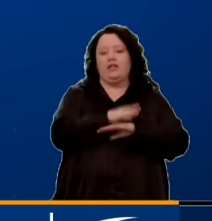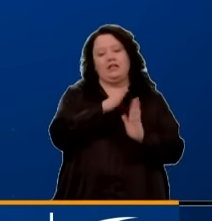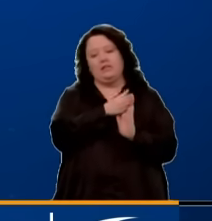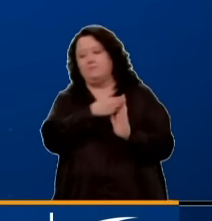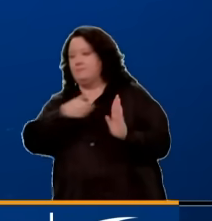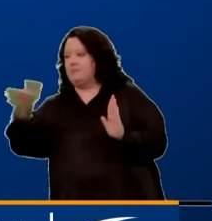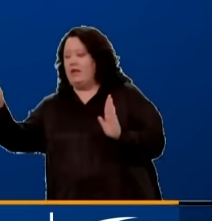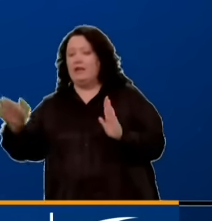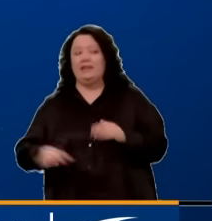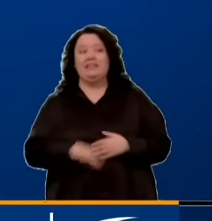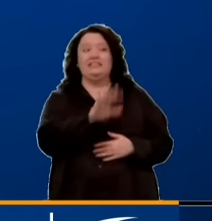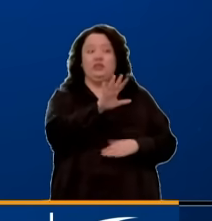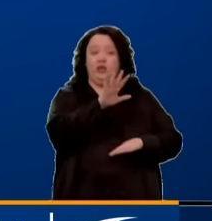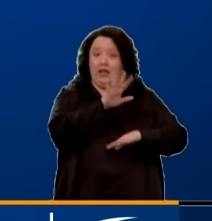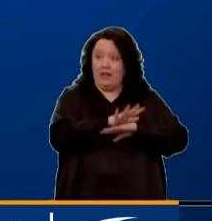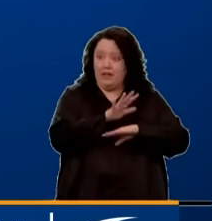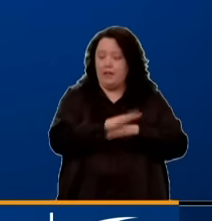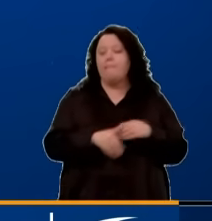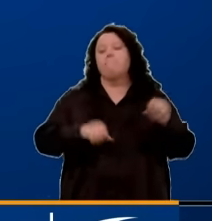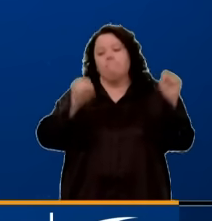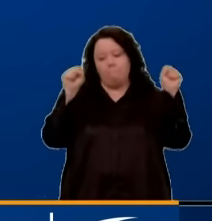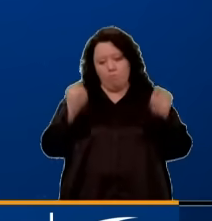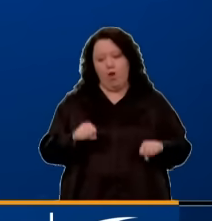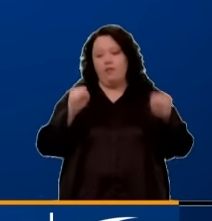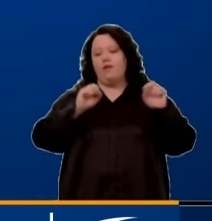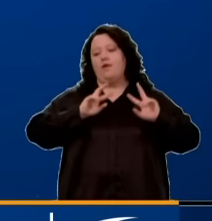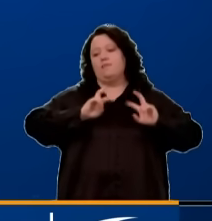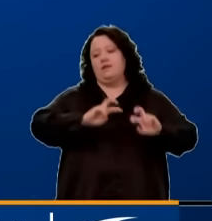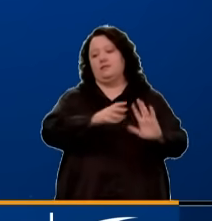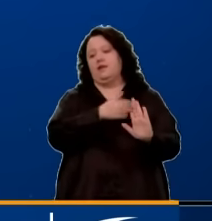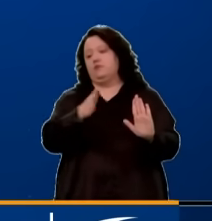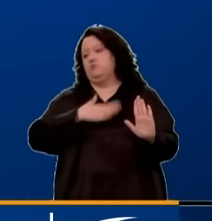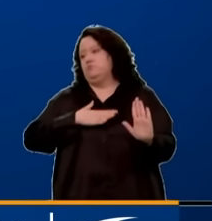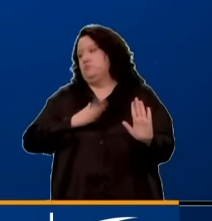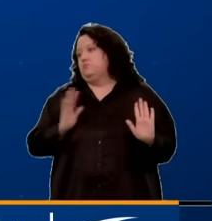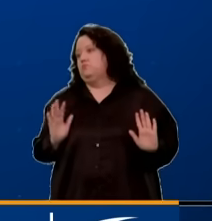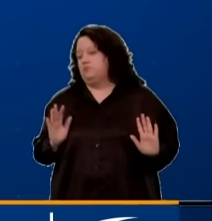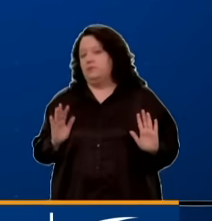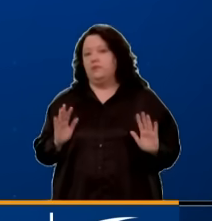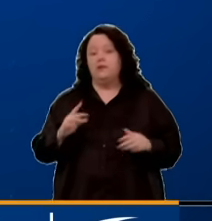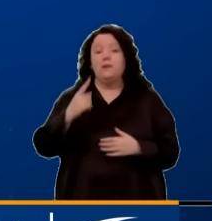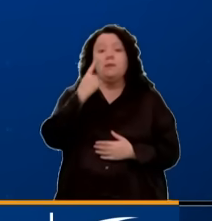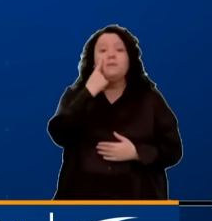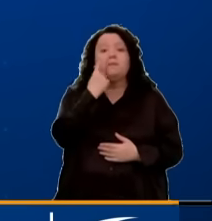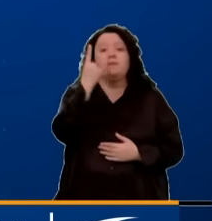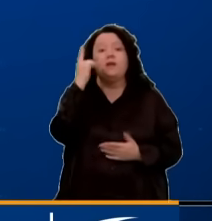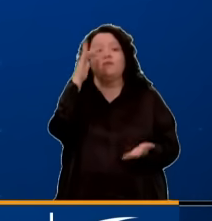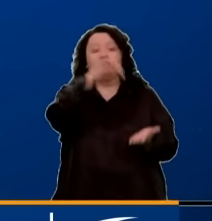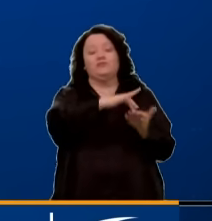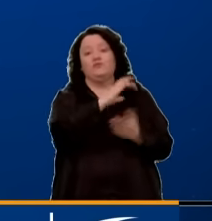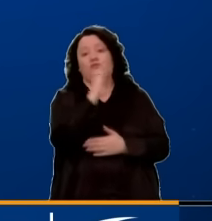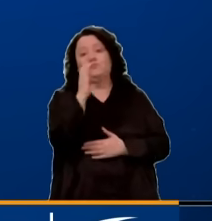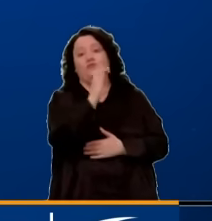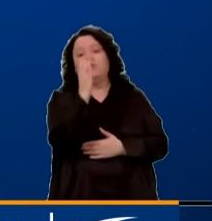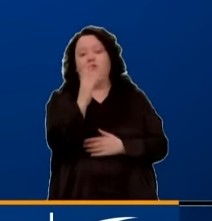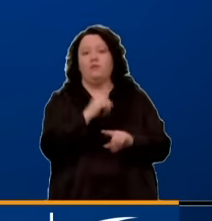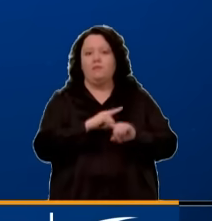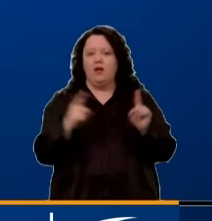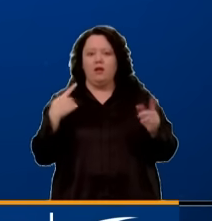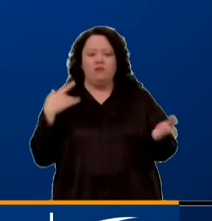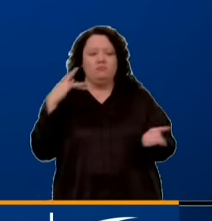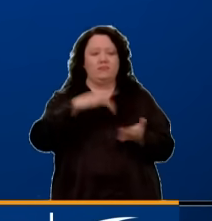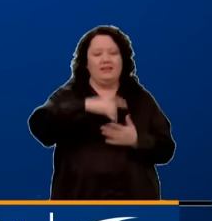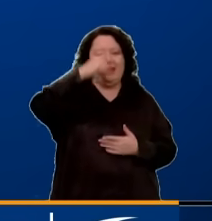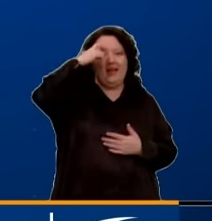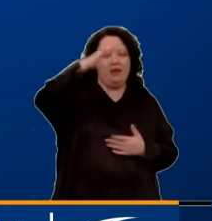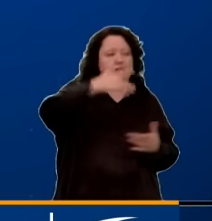que hasta ahora ellos podrían empezar a hacer la investigación para mí. Esta es mi primera vez viajando a Colombia. Sin embargo, este viaje a Cartagena